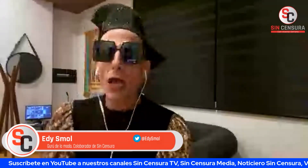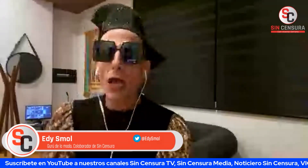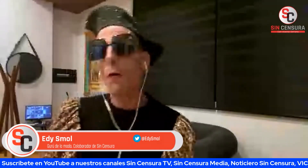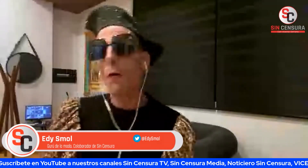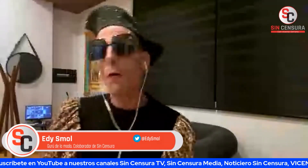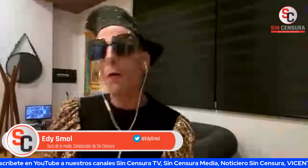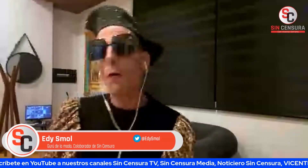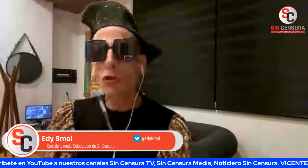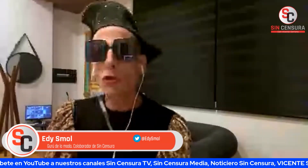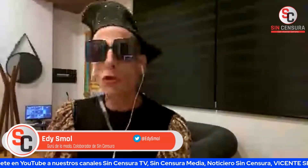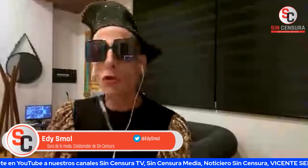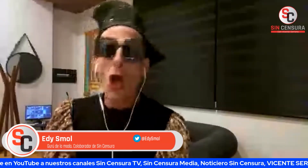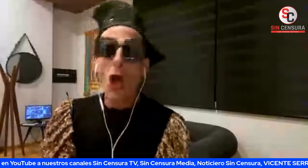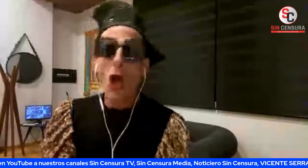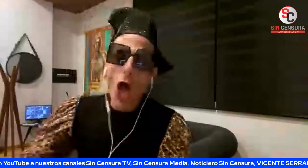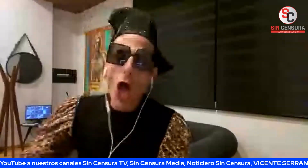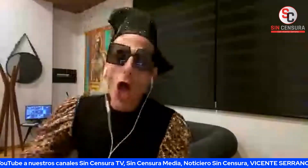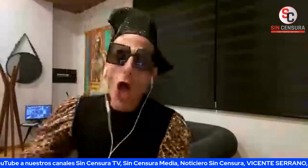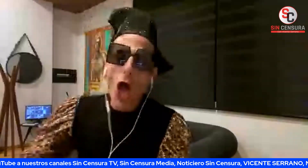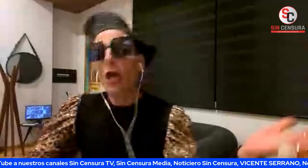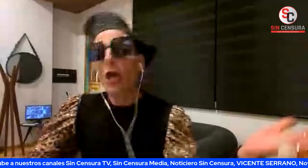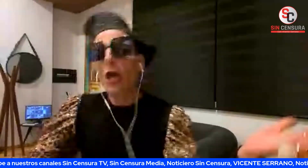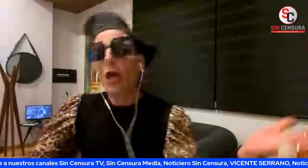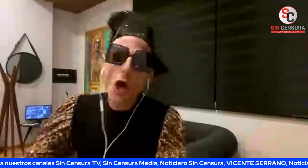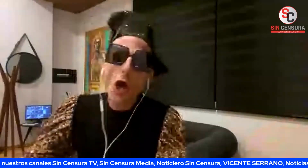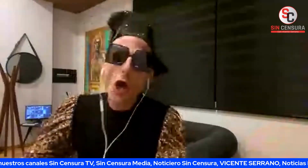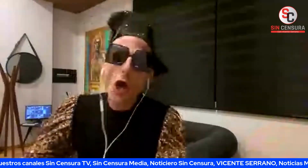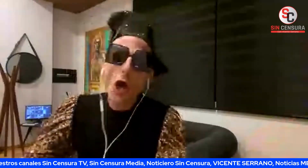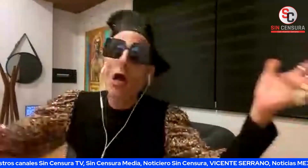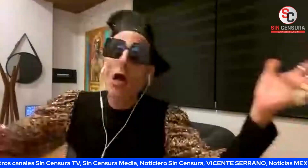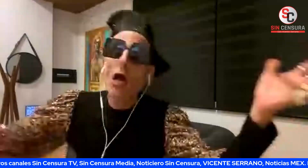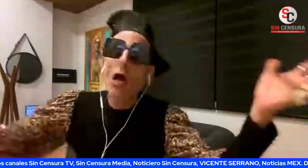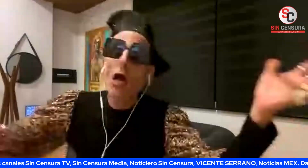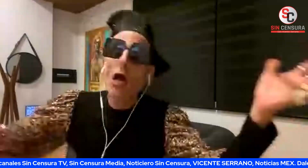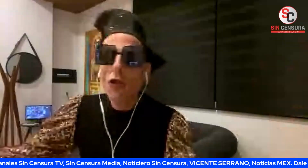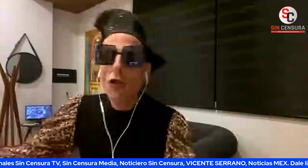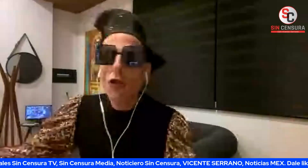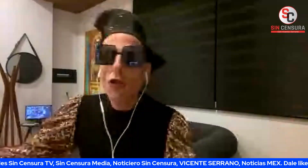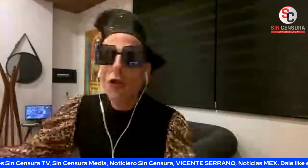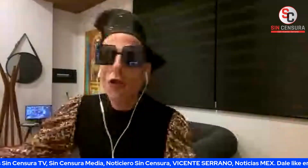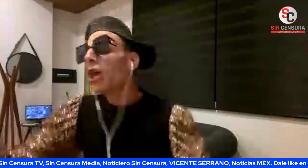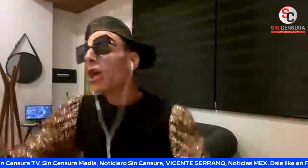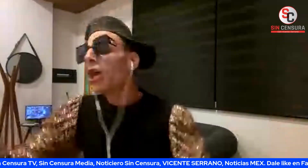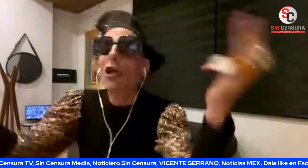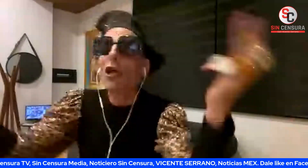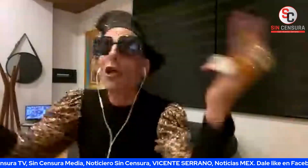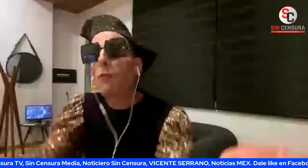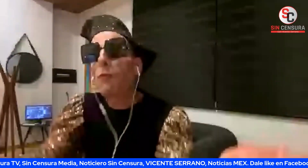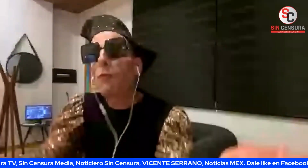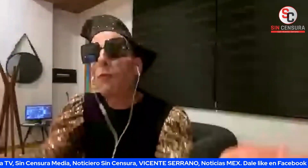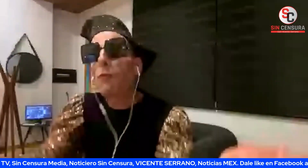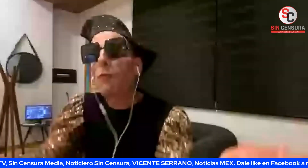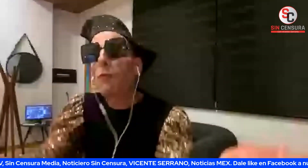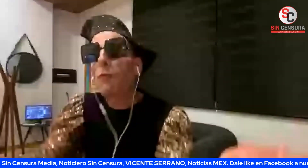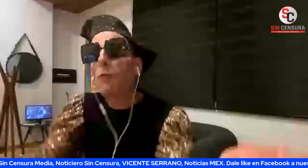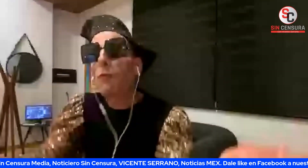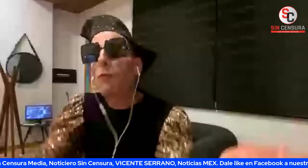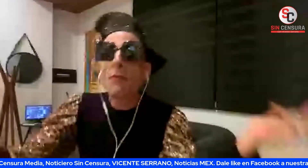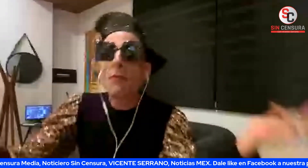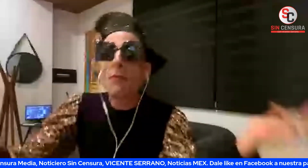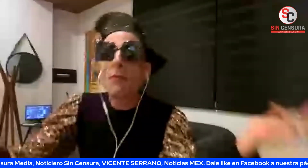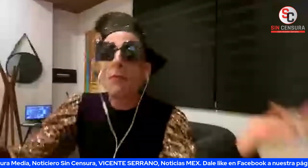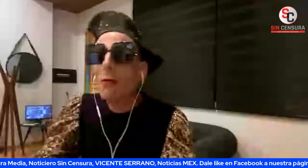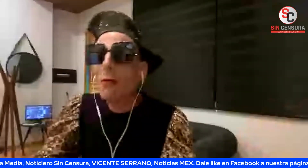en recuperación de su PIB? Pues porque México no imprimió trillones de dólares y se los puso en la mano